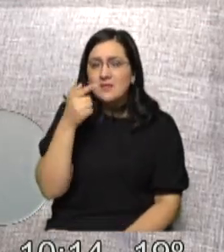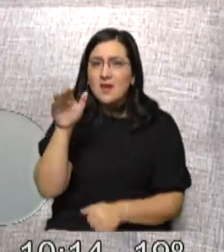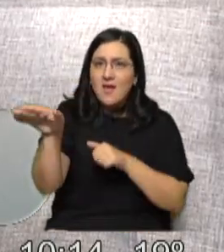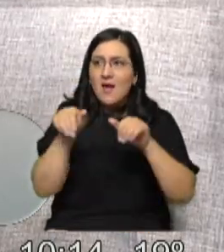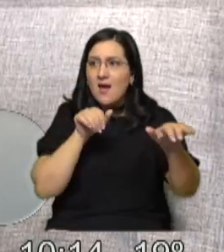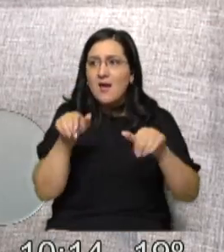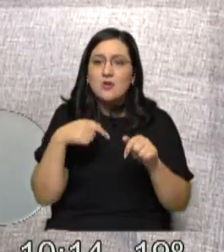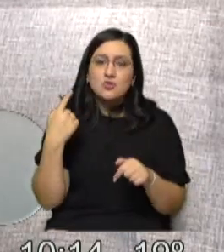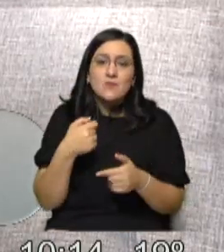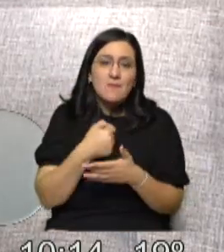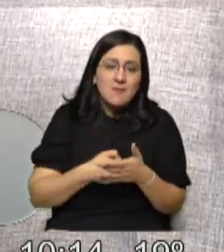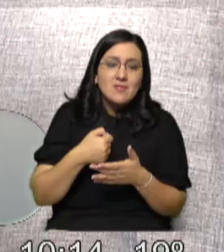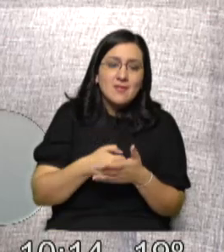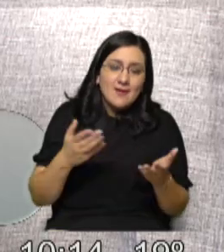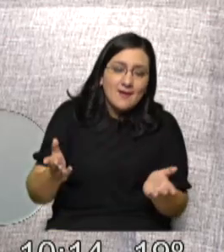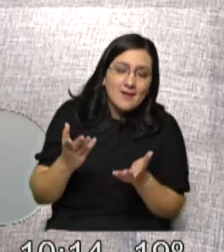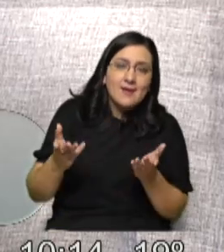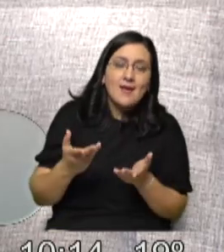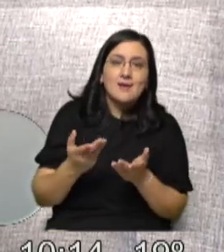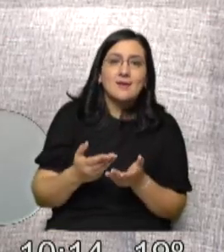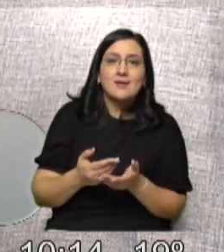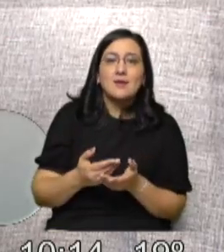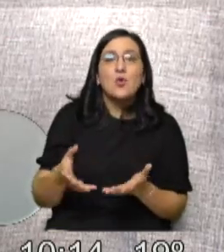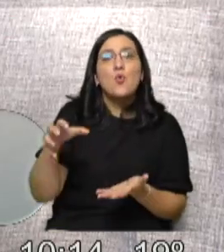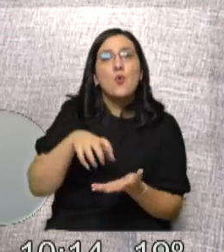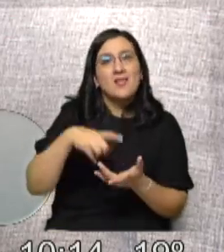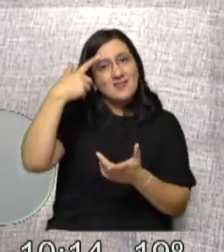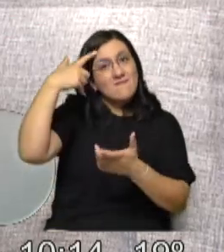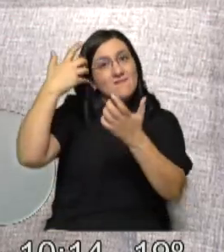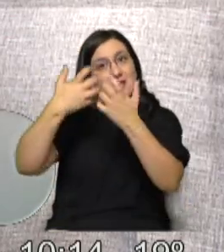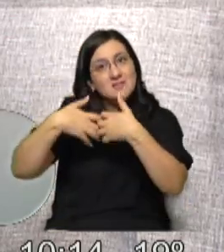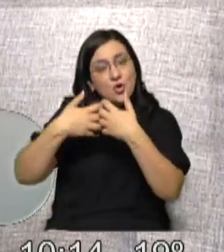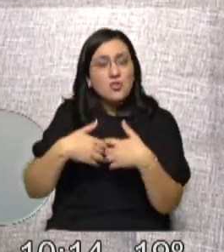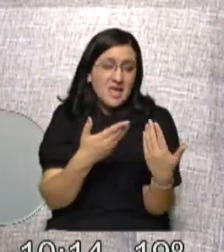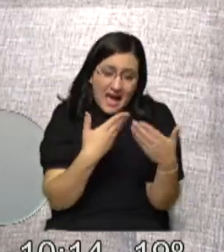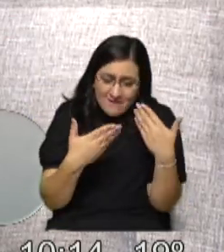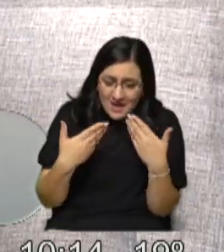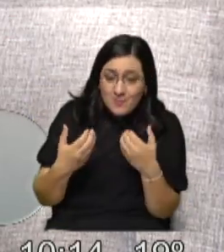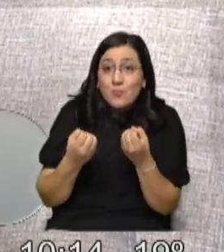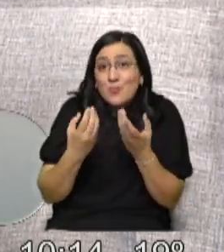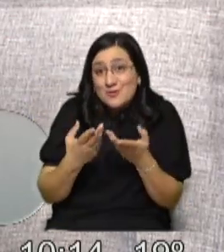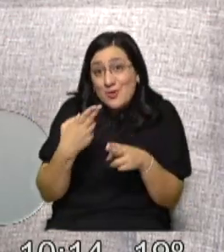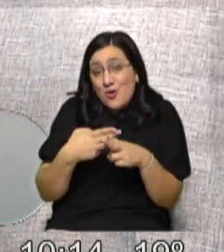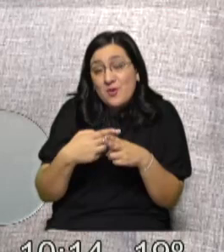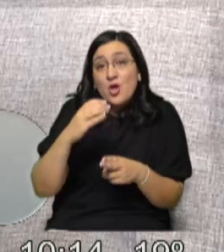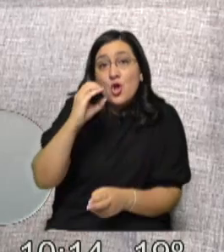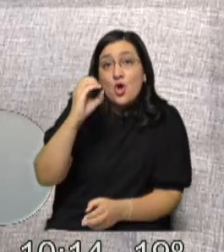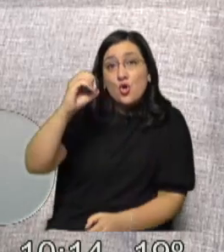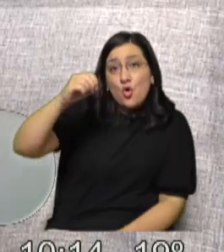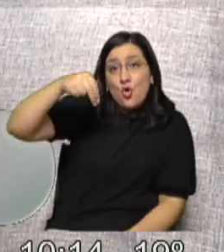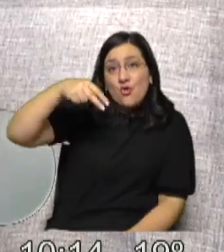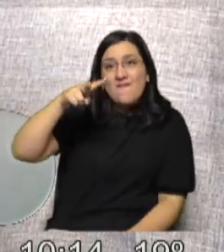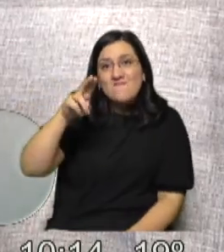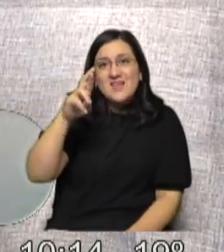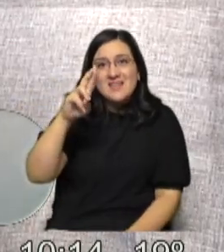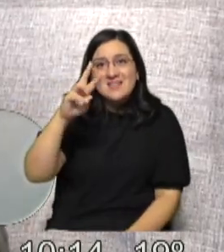lo que intentaremos generar ahí, en esto de generar espacios de reflexión, ¿no? Conversar, por eso se llama conversatorio. Porque no queremos tampoco